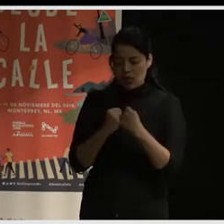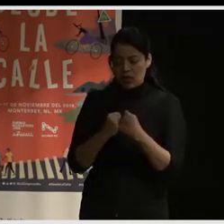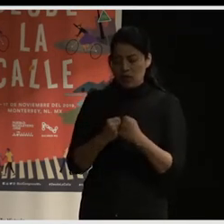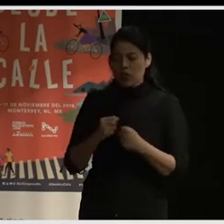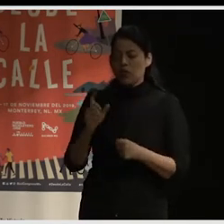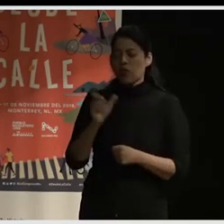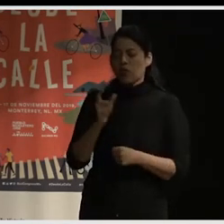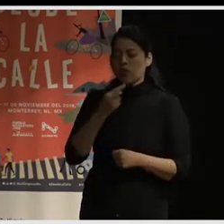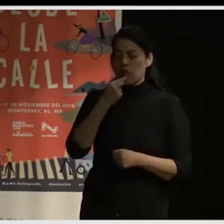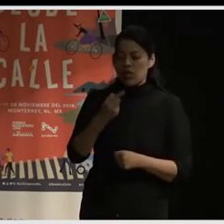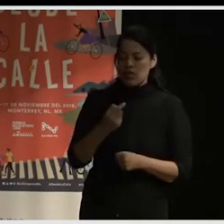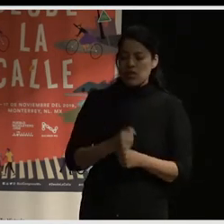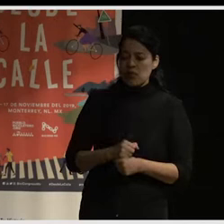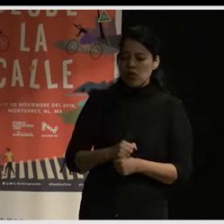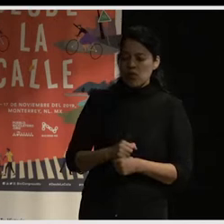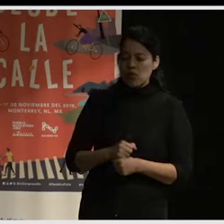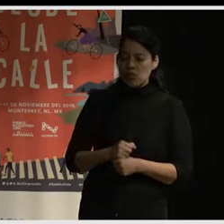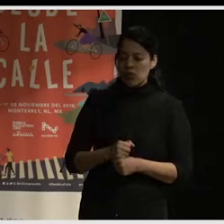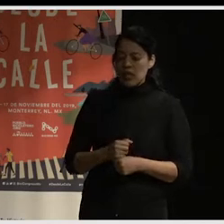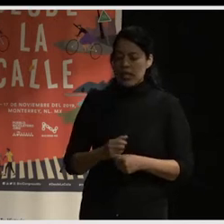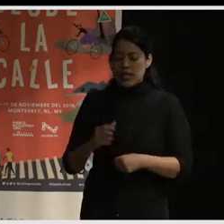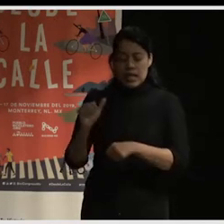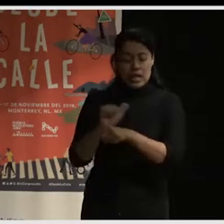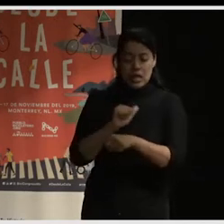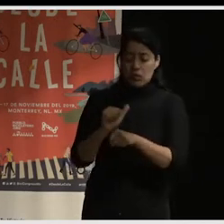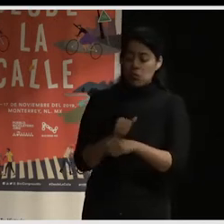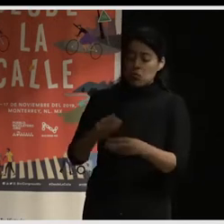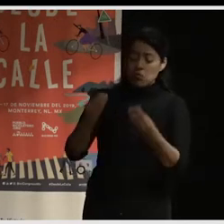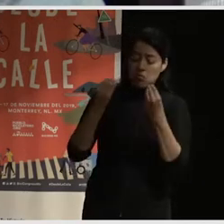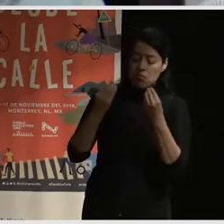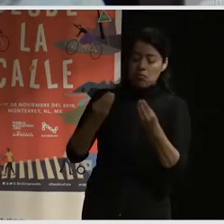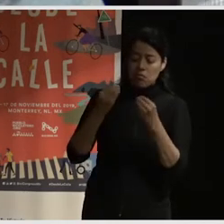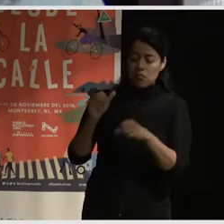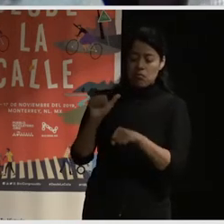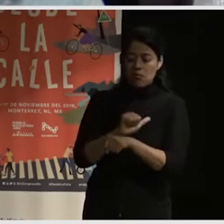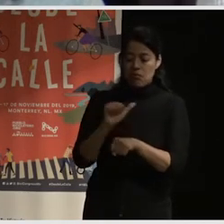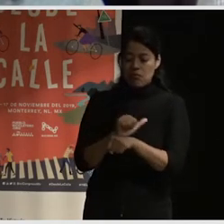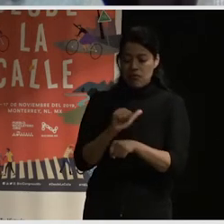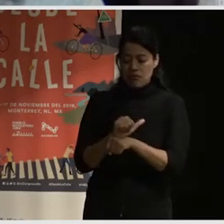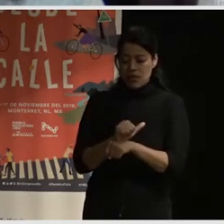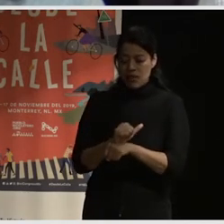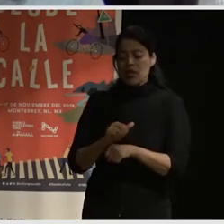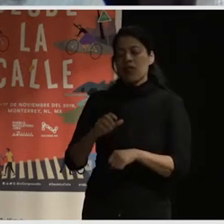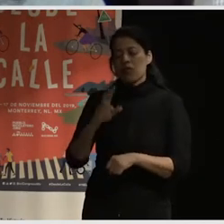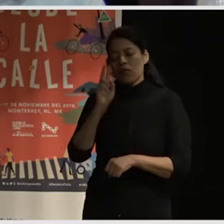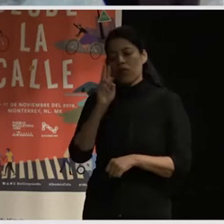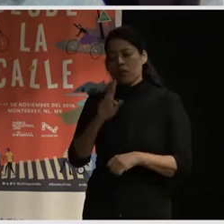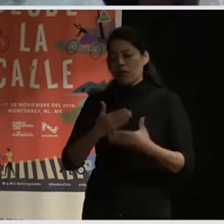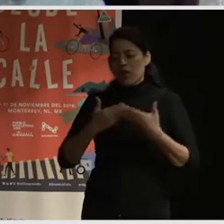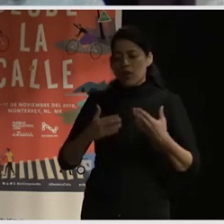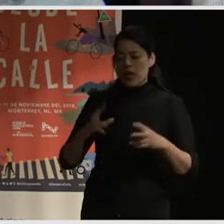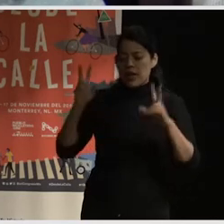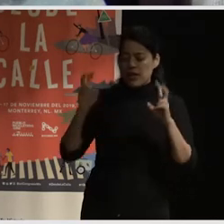afirmaciones como el latifundio del automóvil ahora que estamos en la conmemoración de la revolución justamente